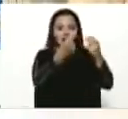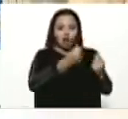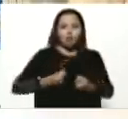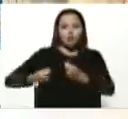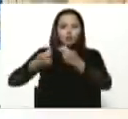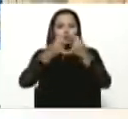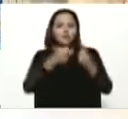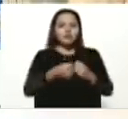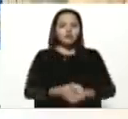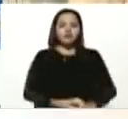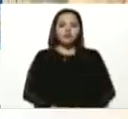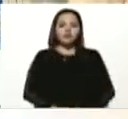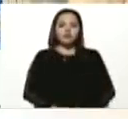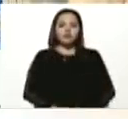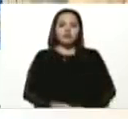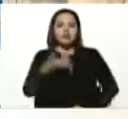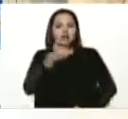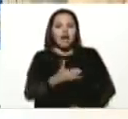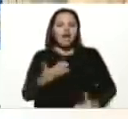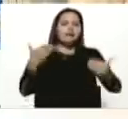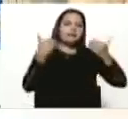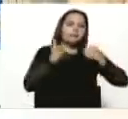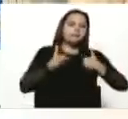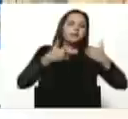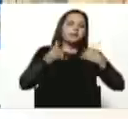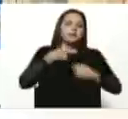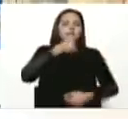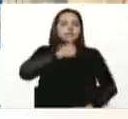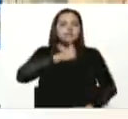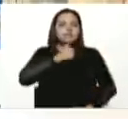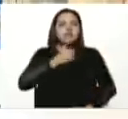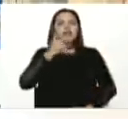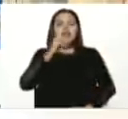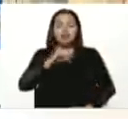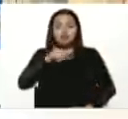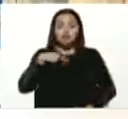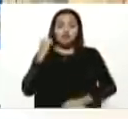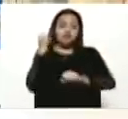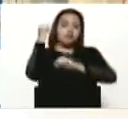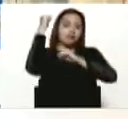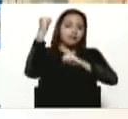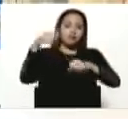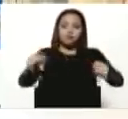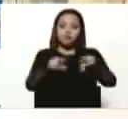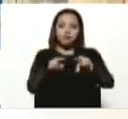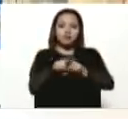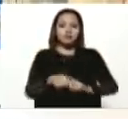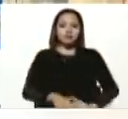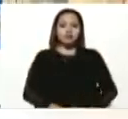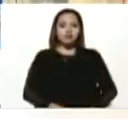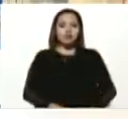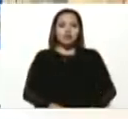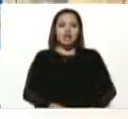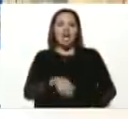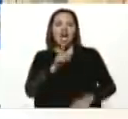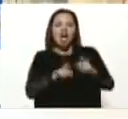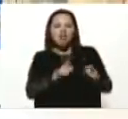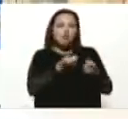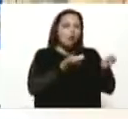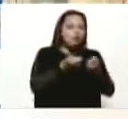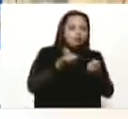económica que hemos resistido y que vamos a vencer. A veces la controlamos por fases,